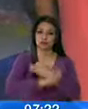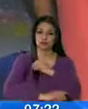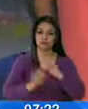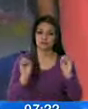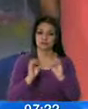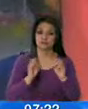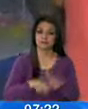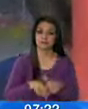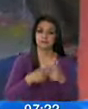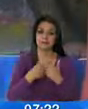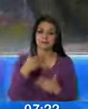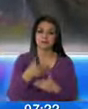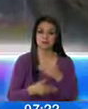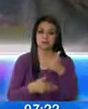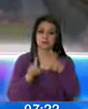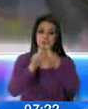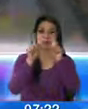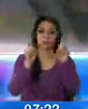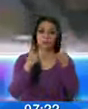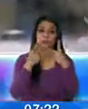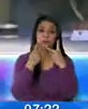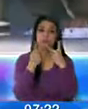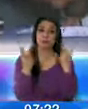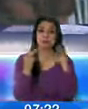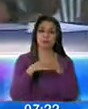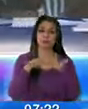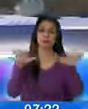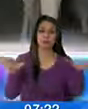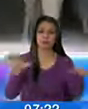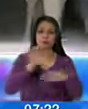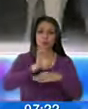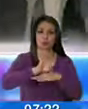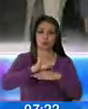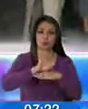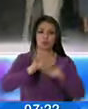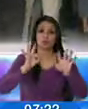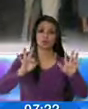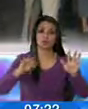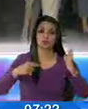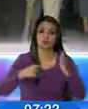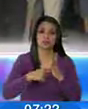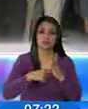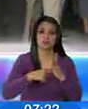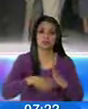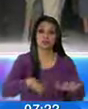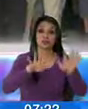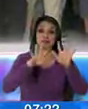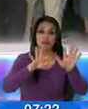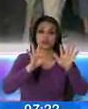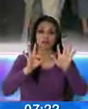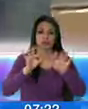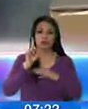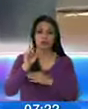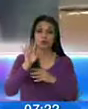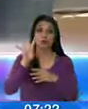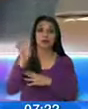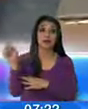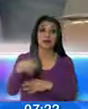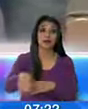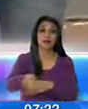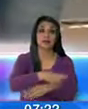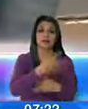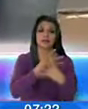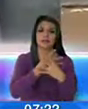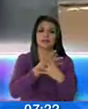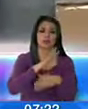inició el proceso de consulta popular y referéndum a nivel nacional. Son 8,981 internos de 40 centros de rehabilitación social